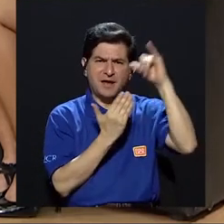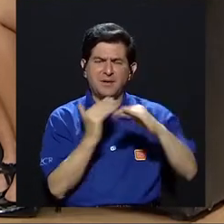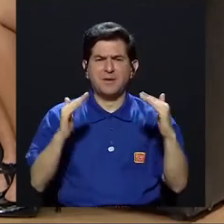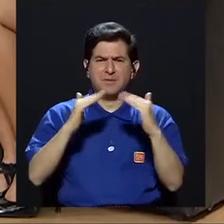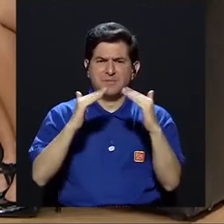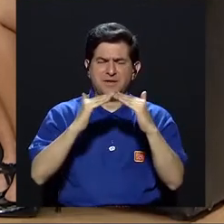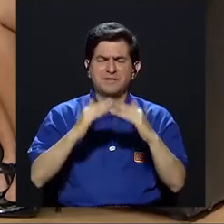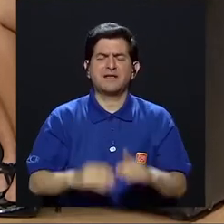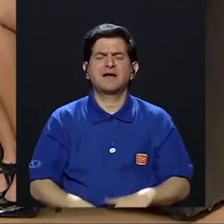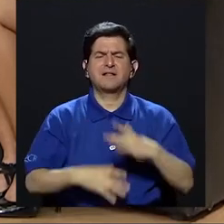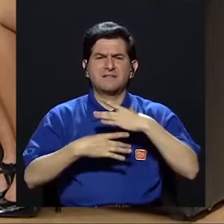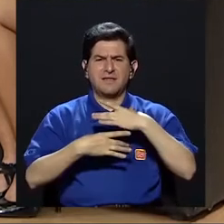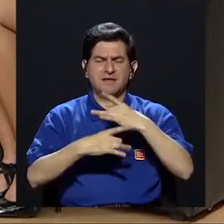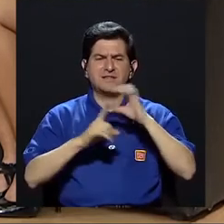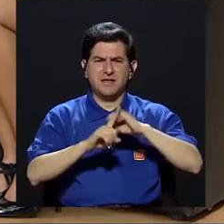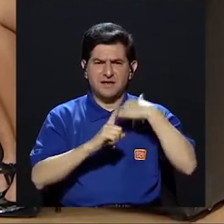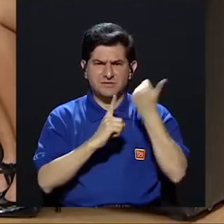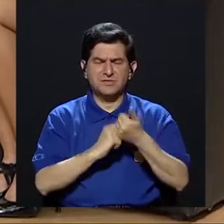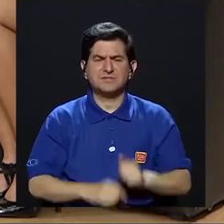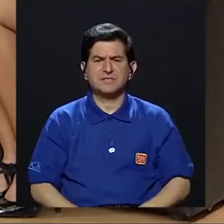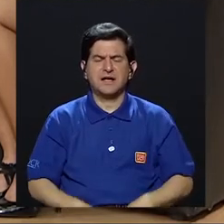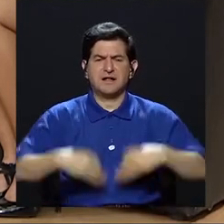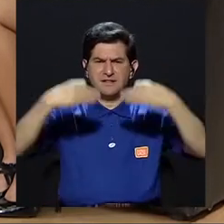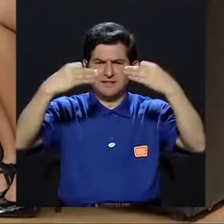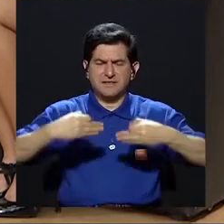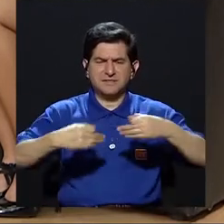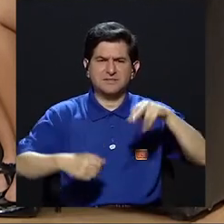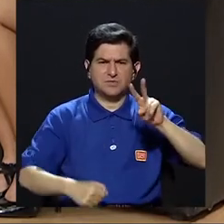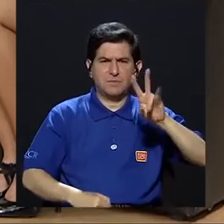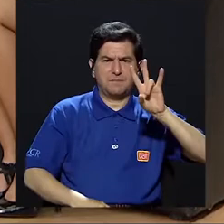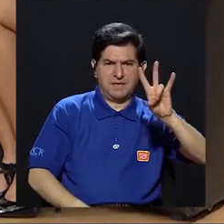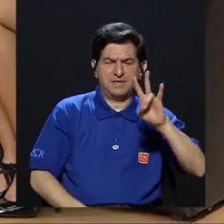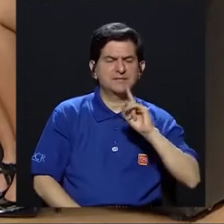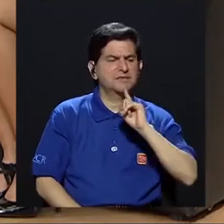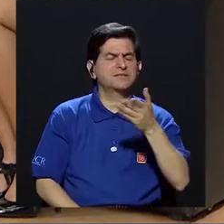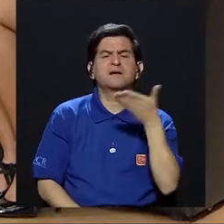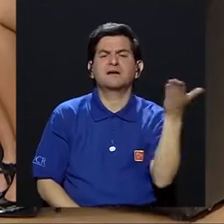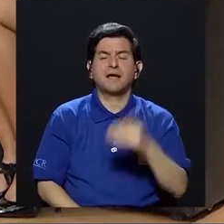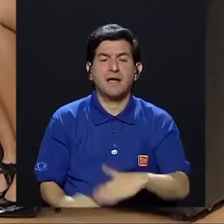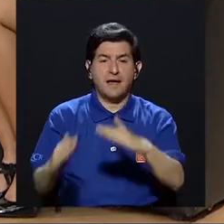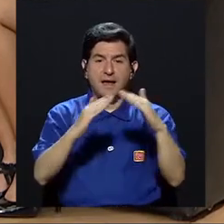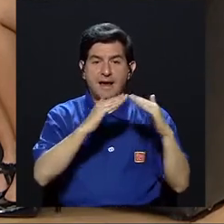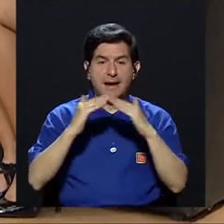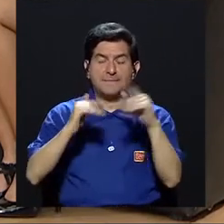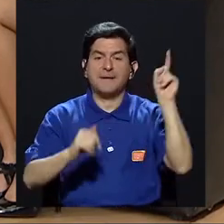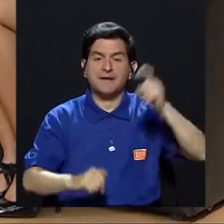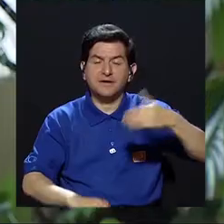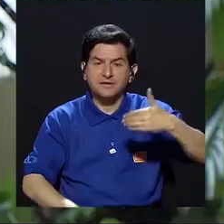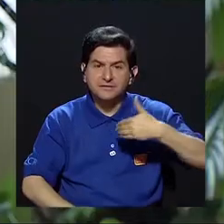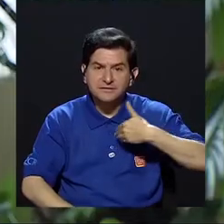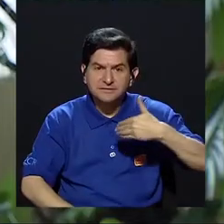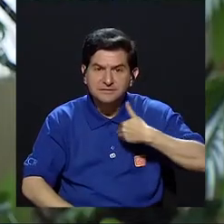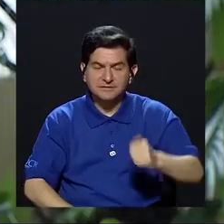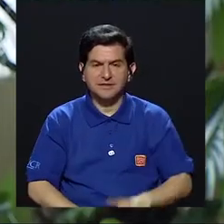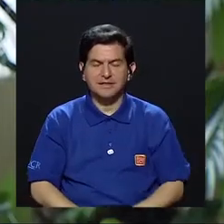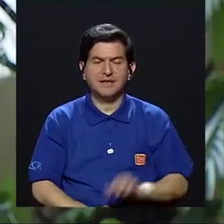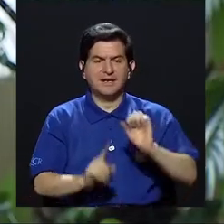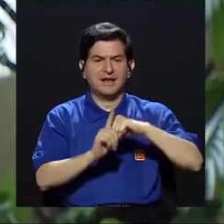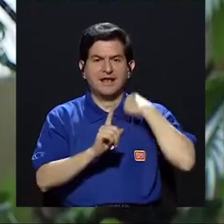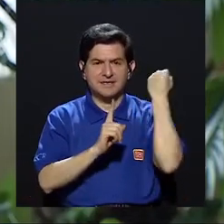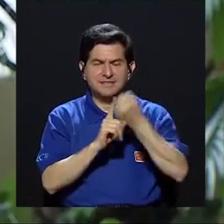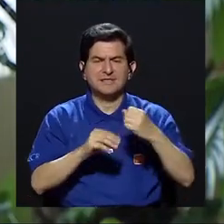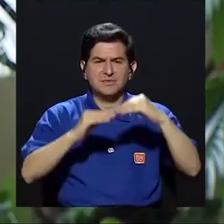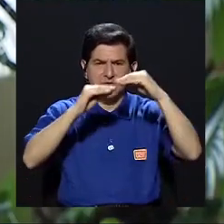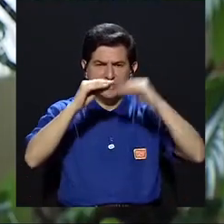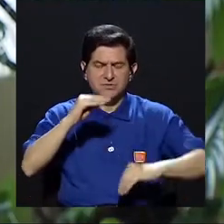proyectos de vivienda de interés social, la directriz 27, lo que dice es que el barrio tiene que tener